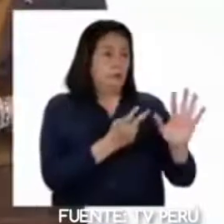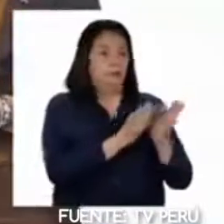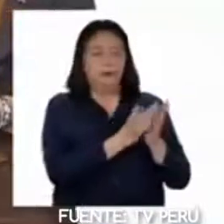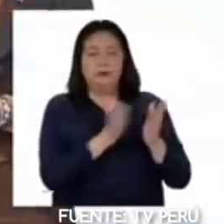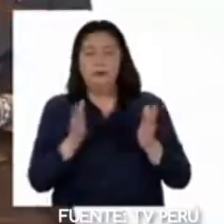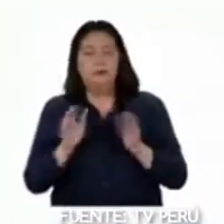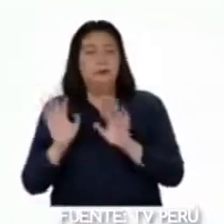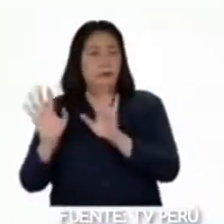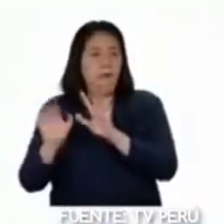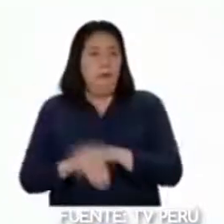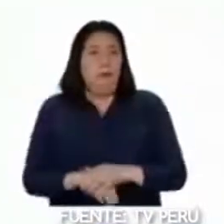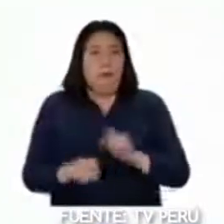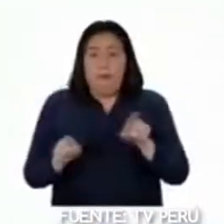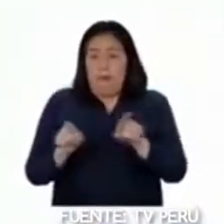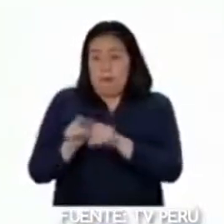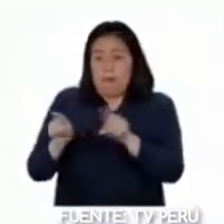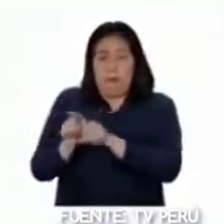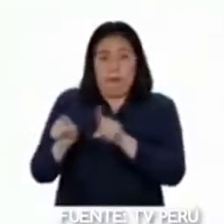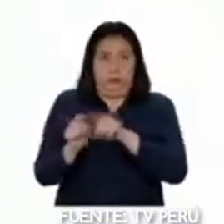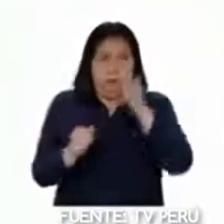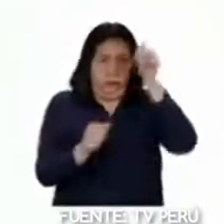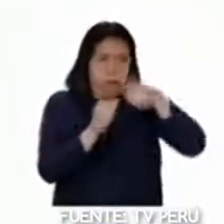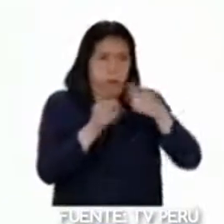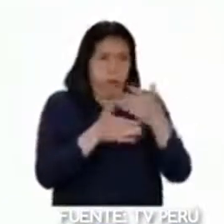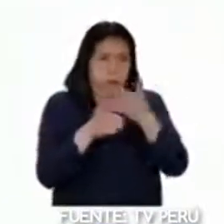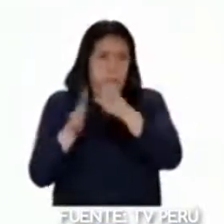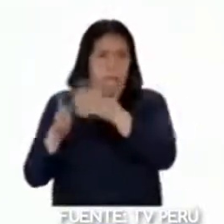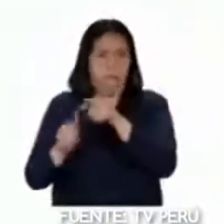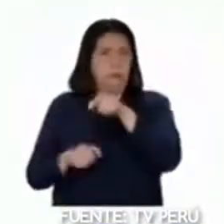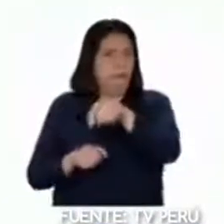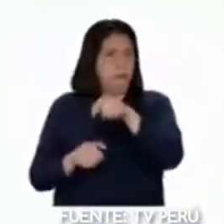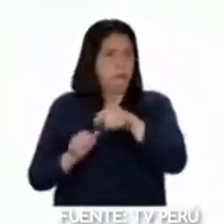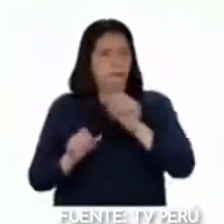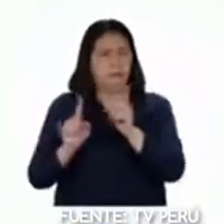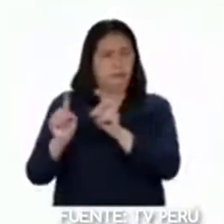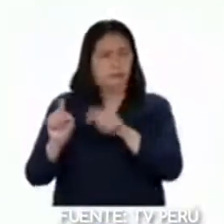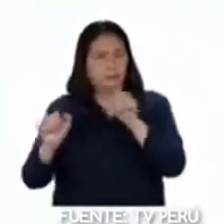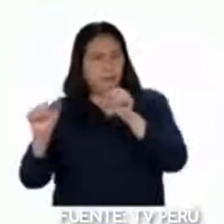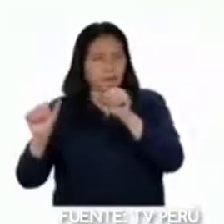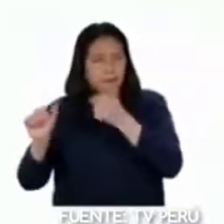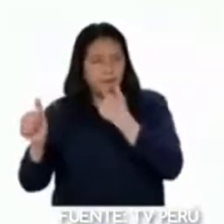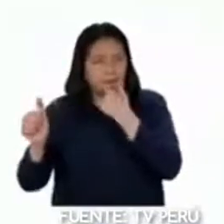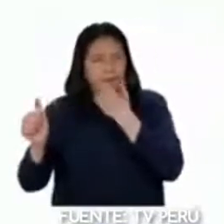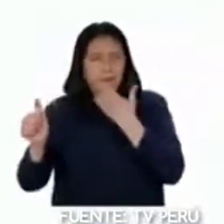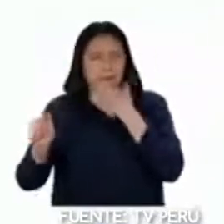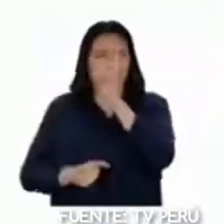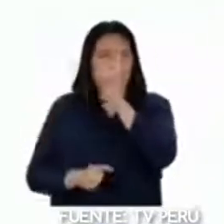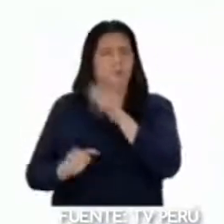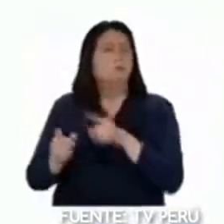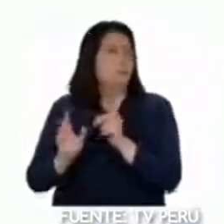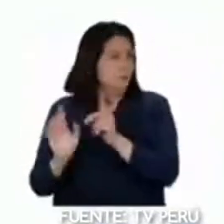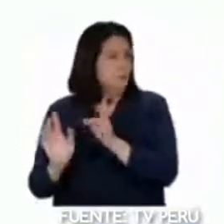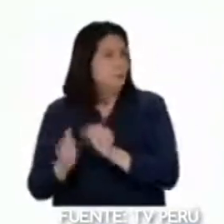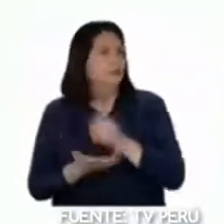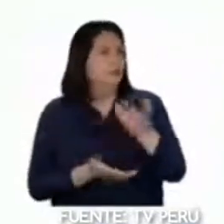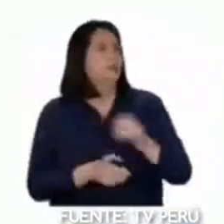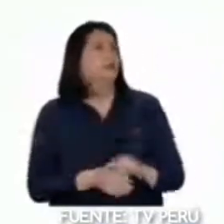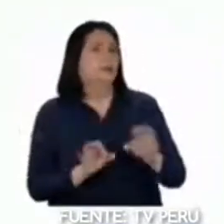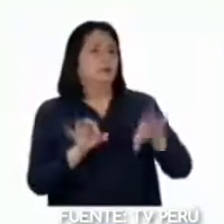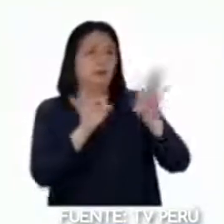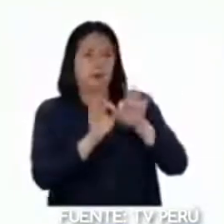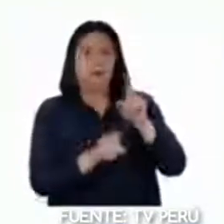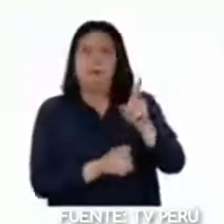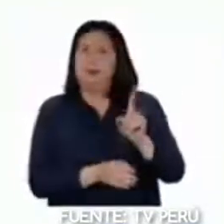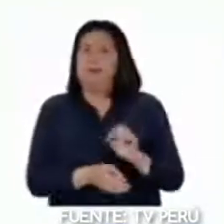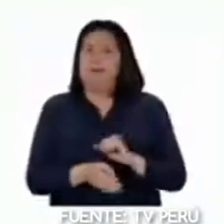la página 10. Asimismo, recuerda compartir tus trabajos y hacer preguntas si tienes dudas a tus profesores. Es importante que no